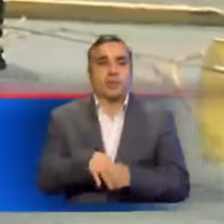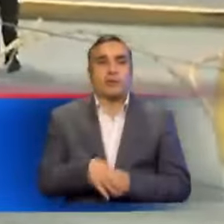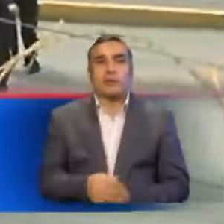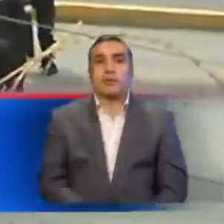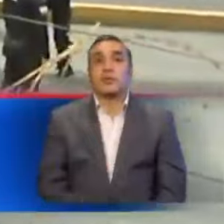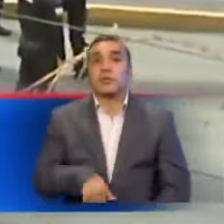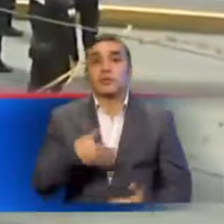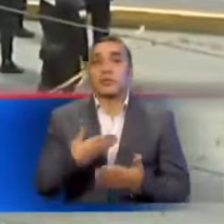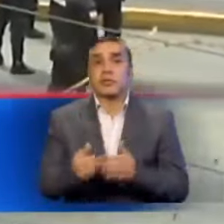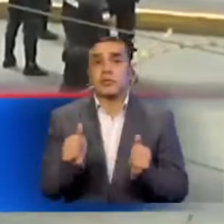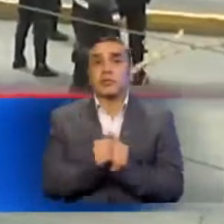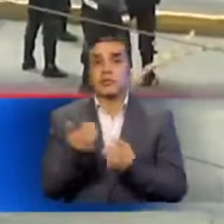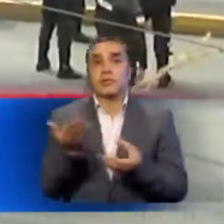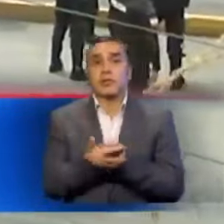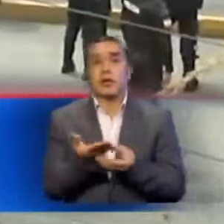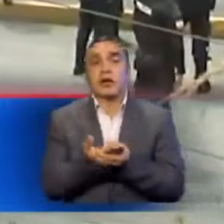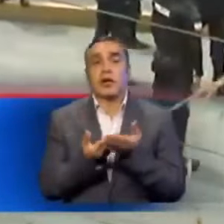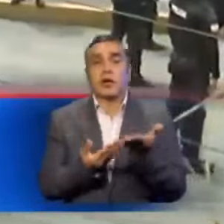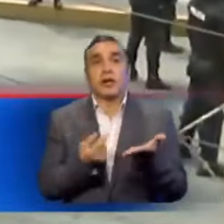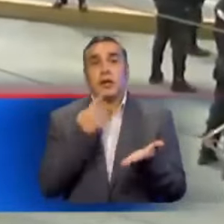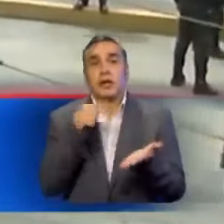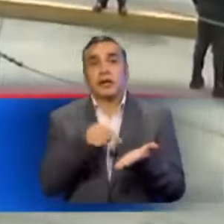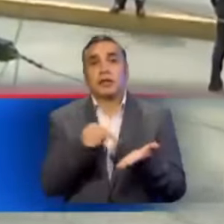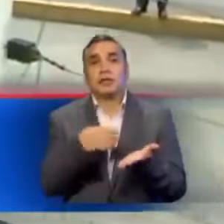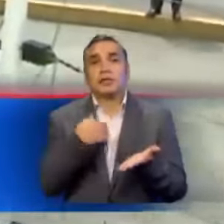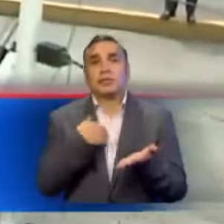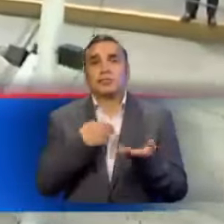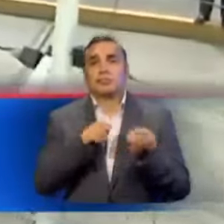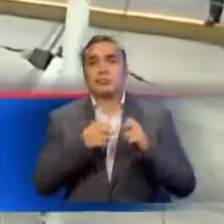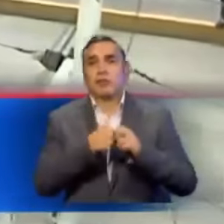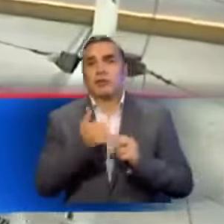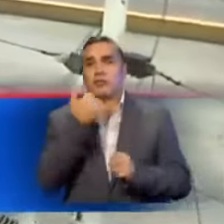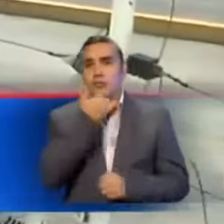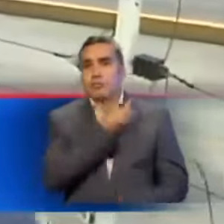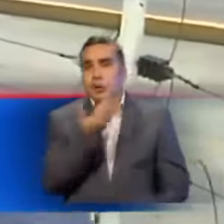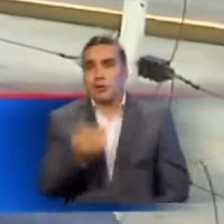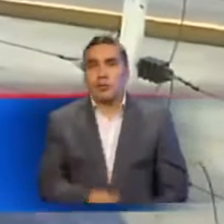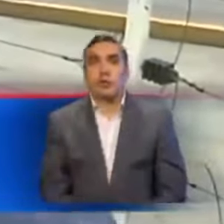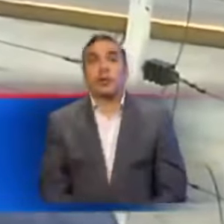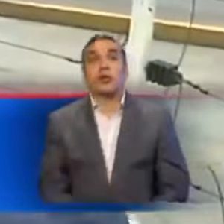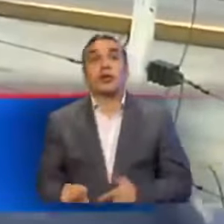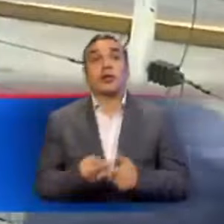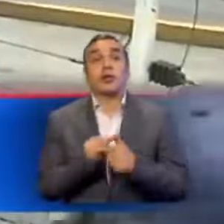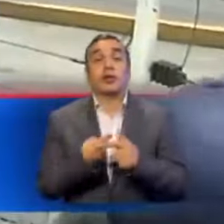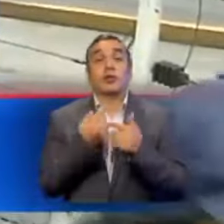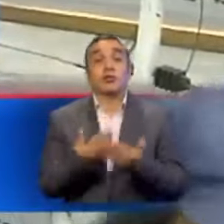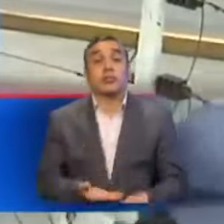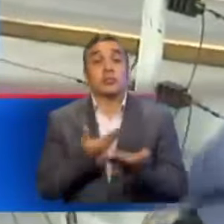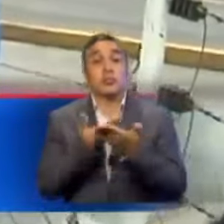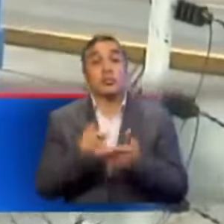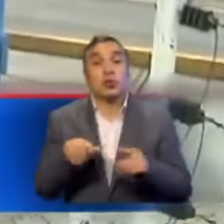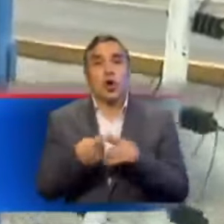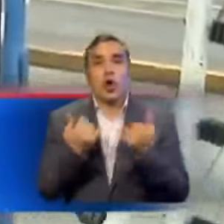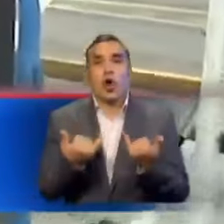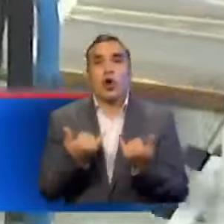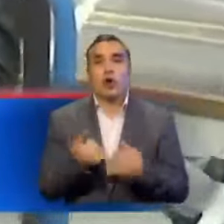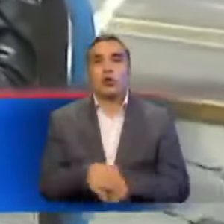con actas en donde dice existen irregularidades y que serán entregadas el día de